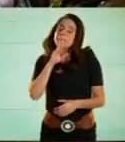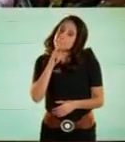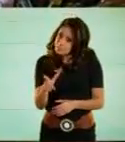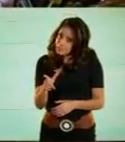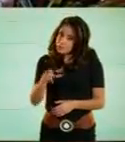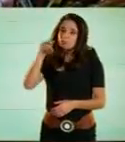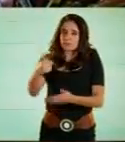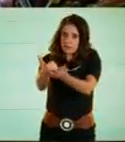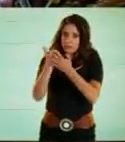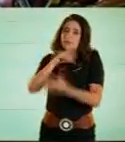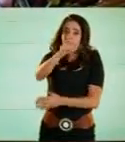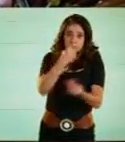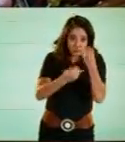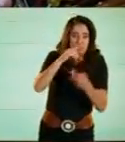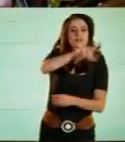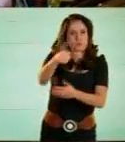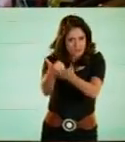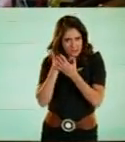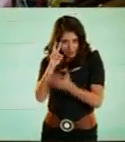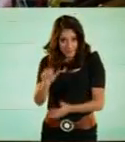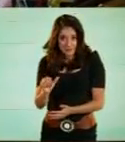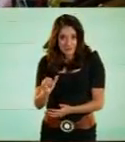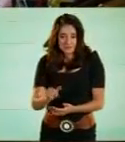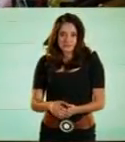Mejor me ayudas después de que comas. Va.